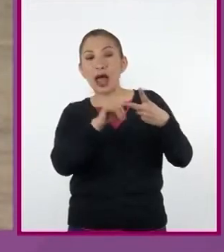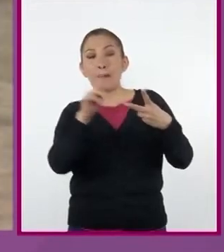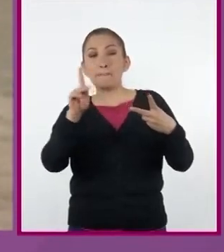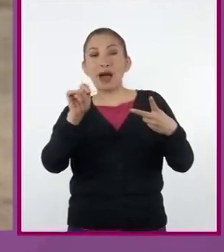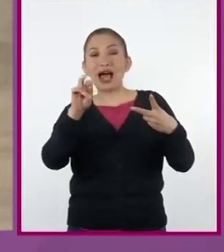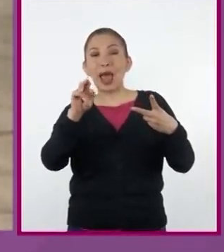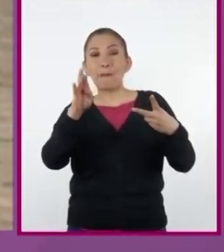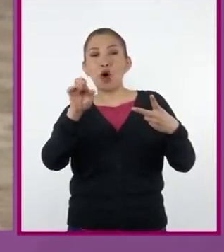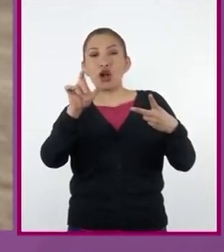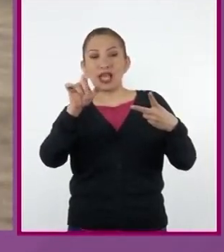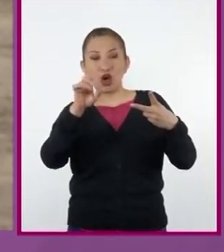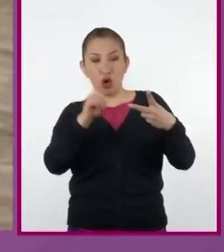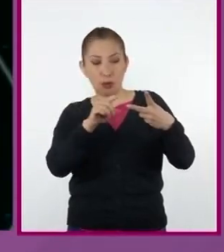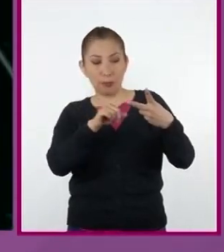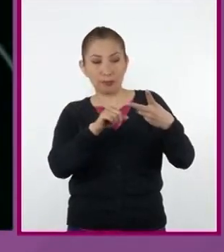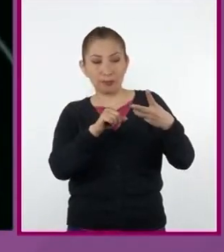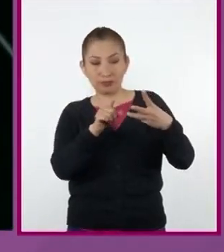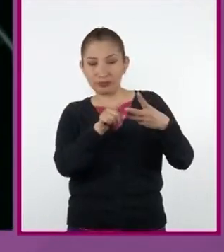parabólico,